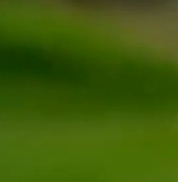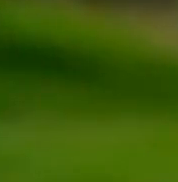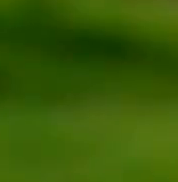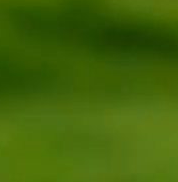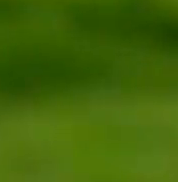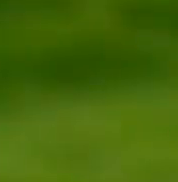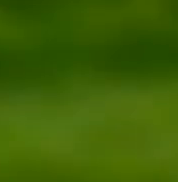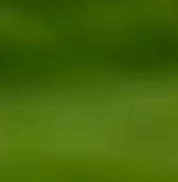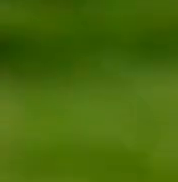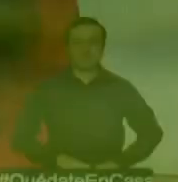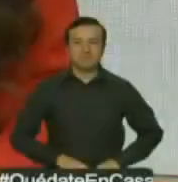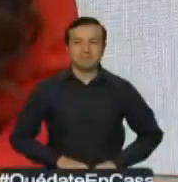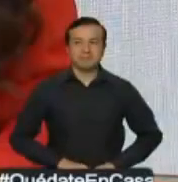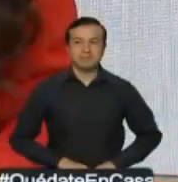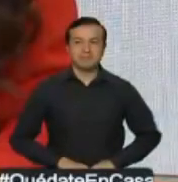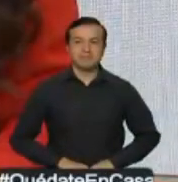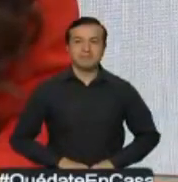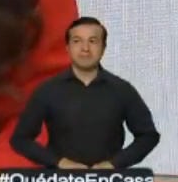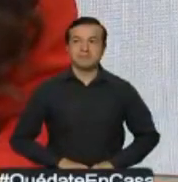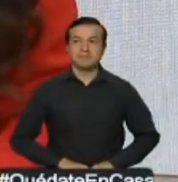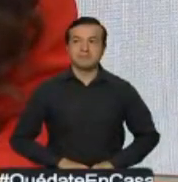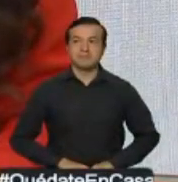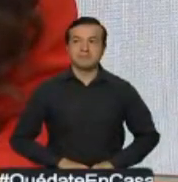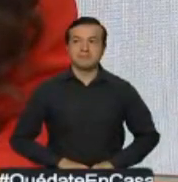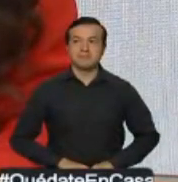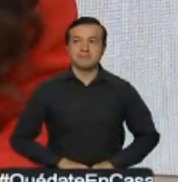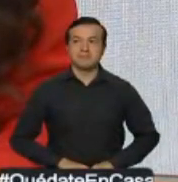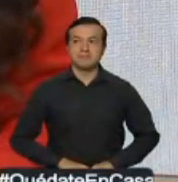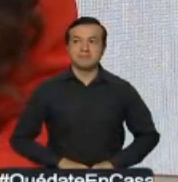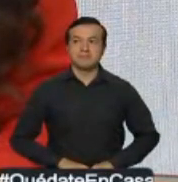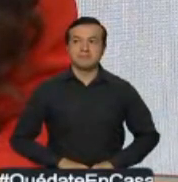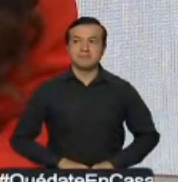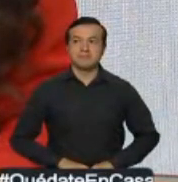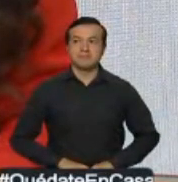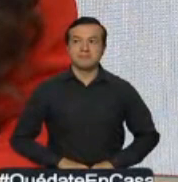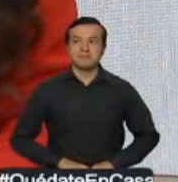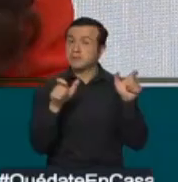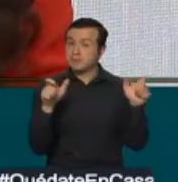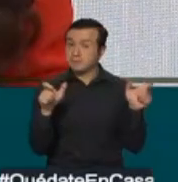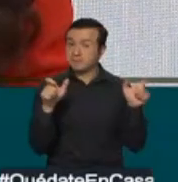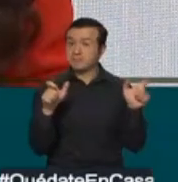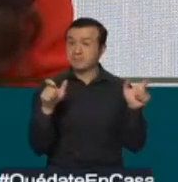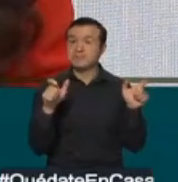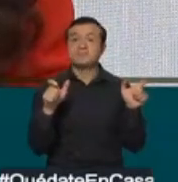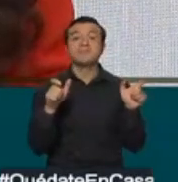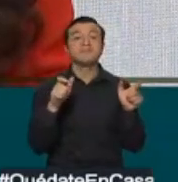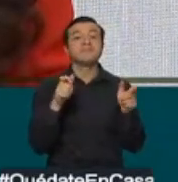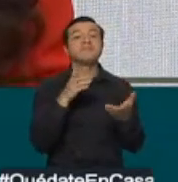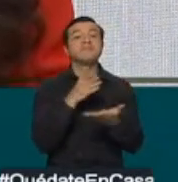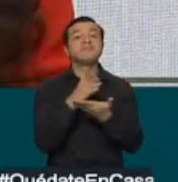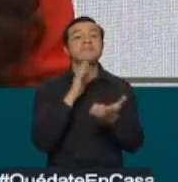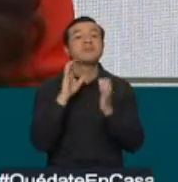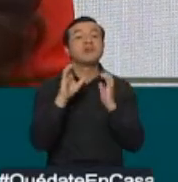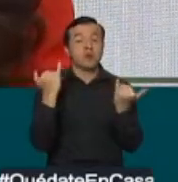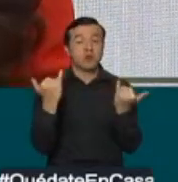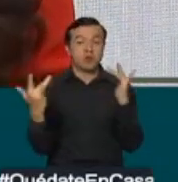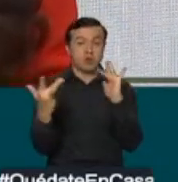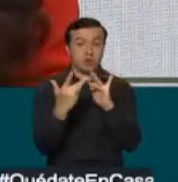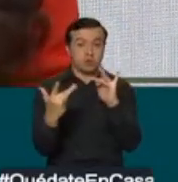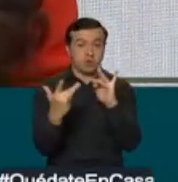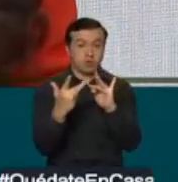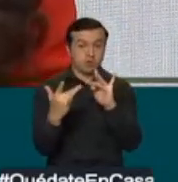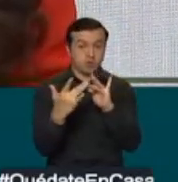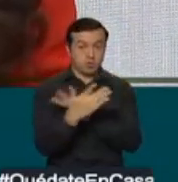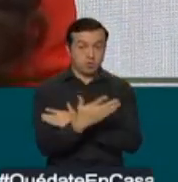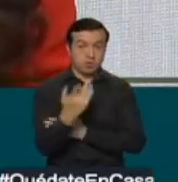Muy buenas. medios de comunicación que se enlazan a esta hora